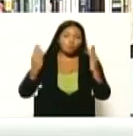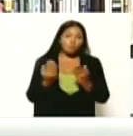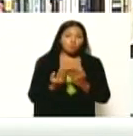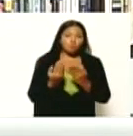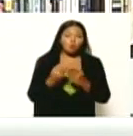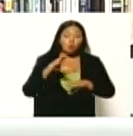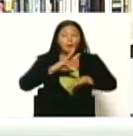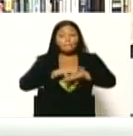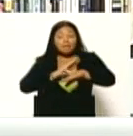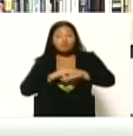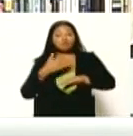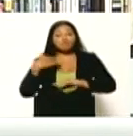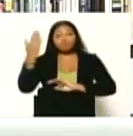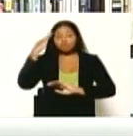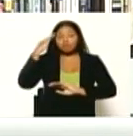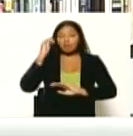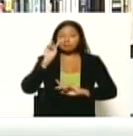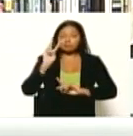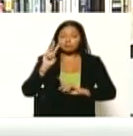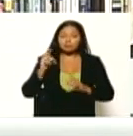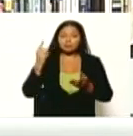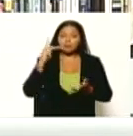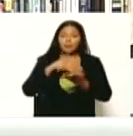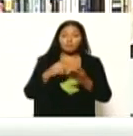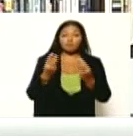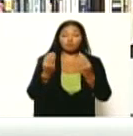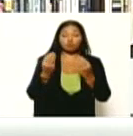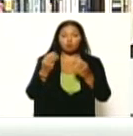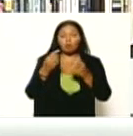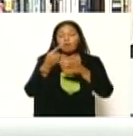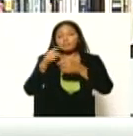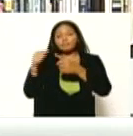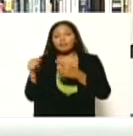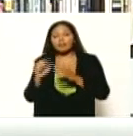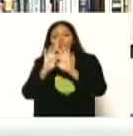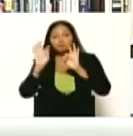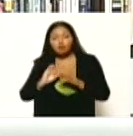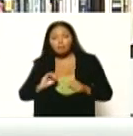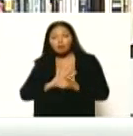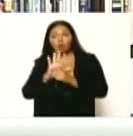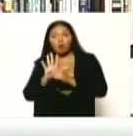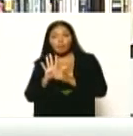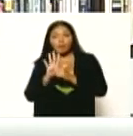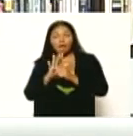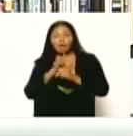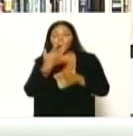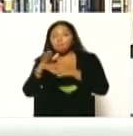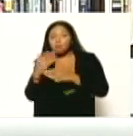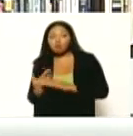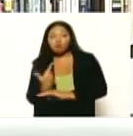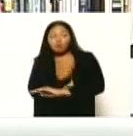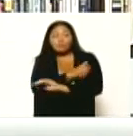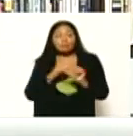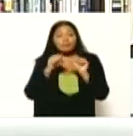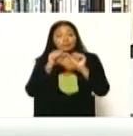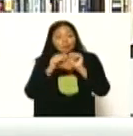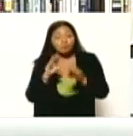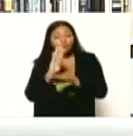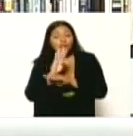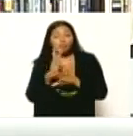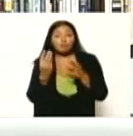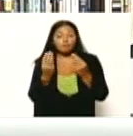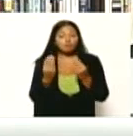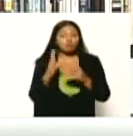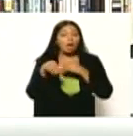saben que ante el aparecimiento de tantas variantes, a pesar de que estés vacunado, debes seguir cuidándote